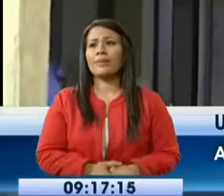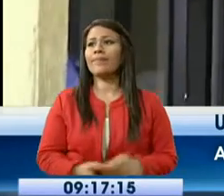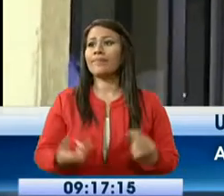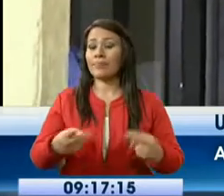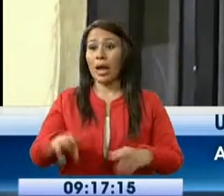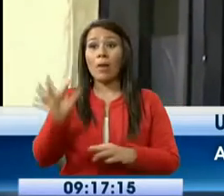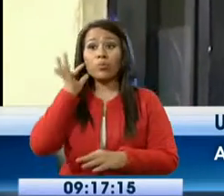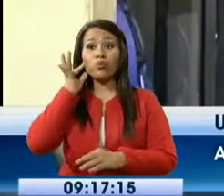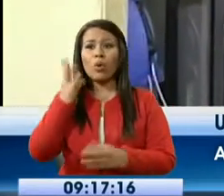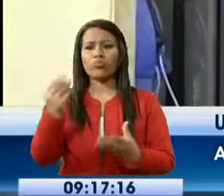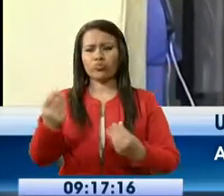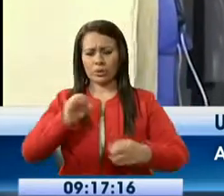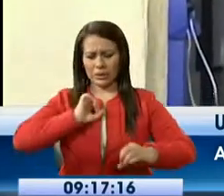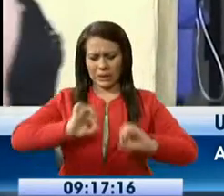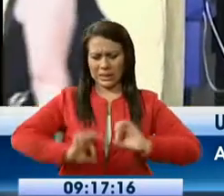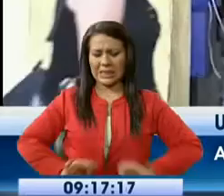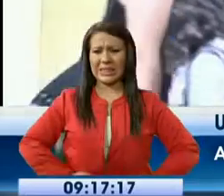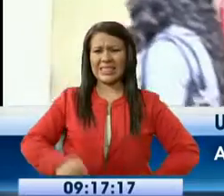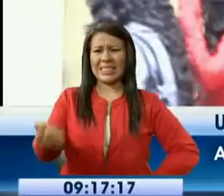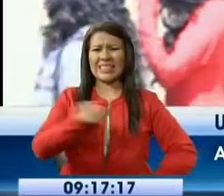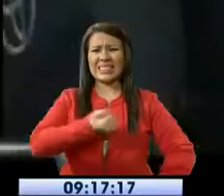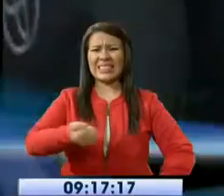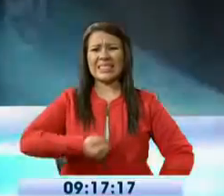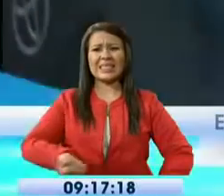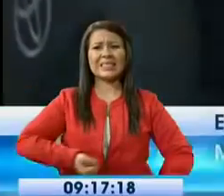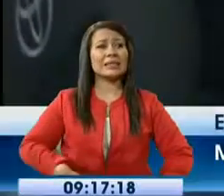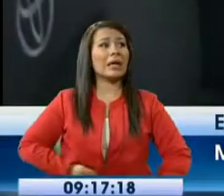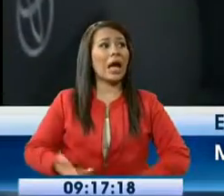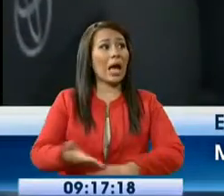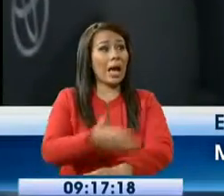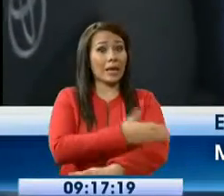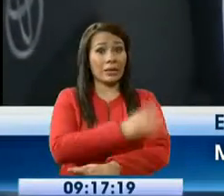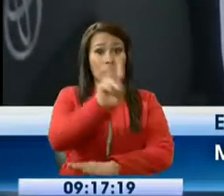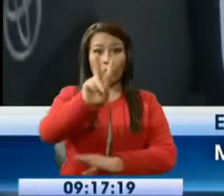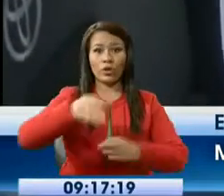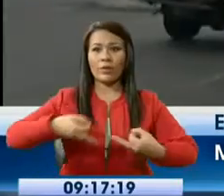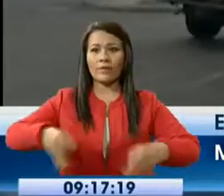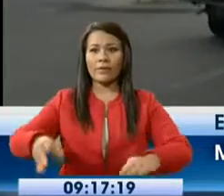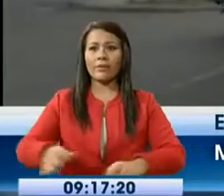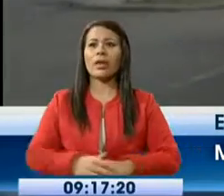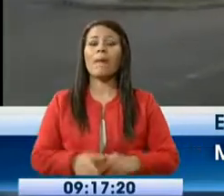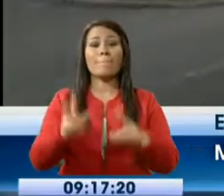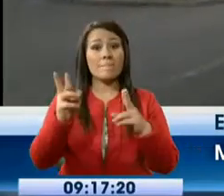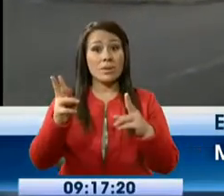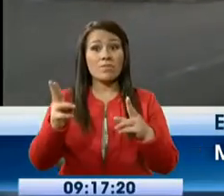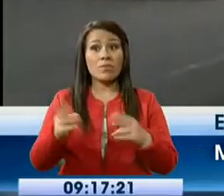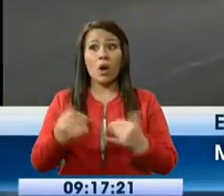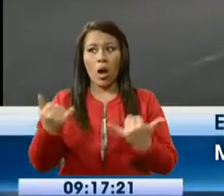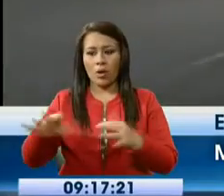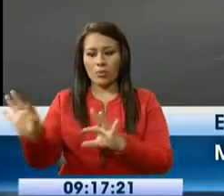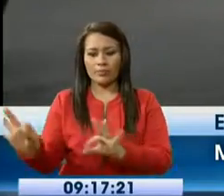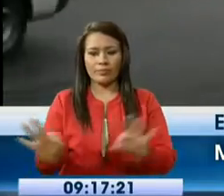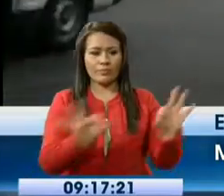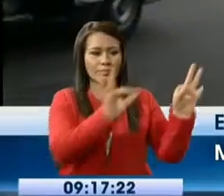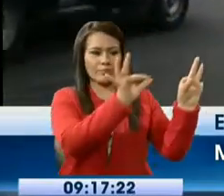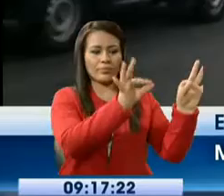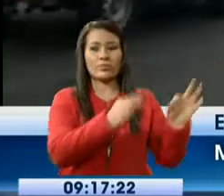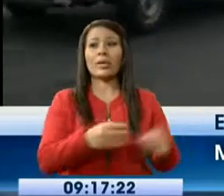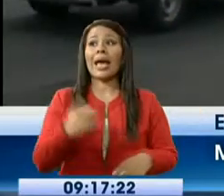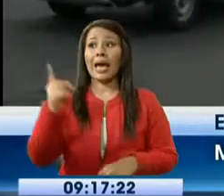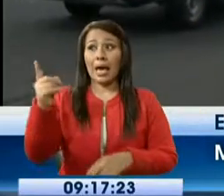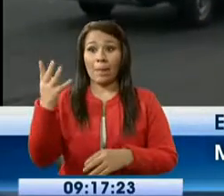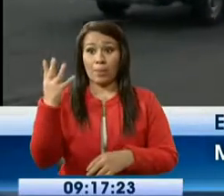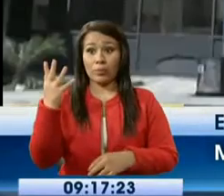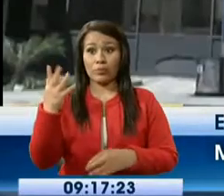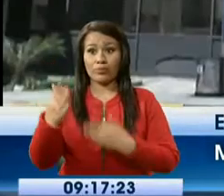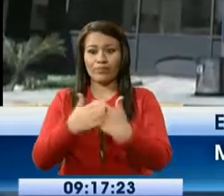sido agredida por su pareja sentimental el pasado 2 de febrero, el mismo que permanece ya en prisión. Pero más allá de